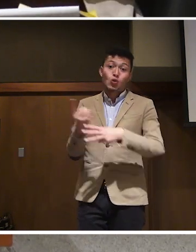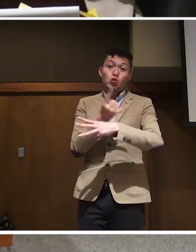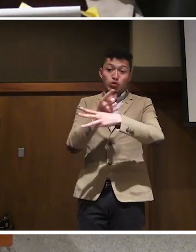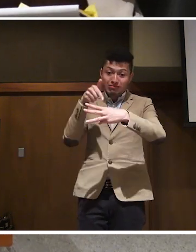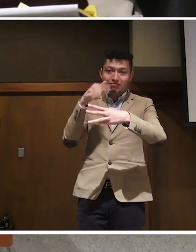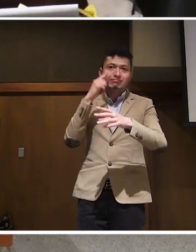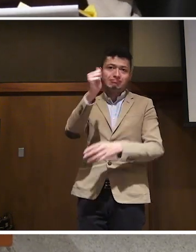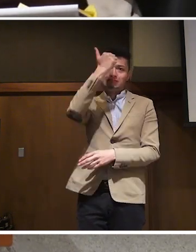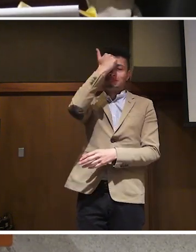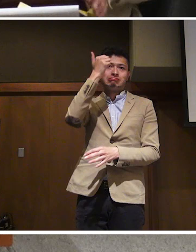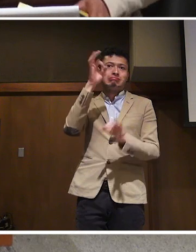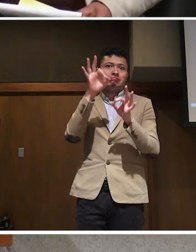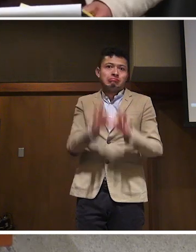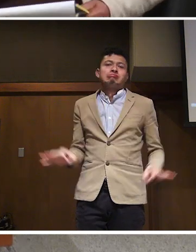en